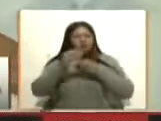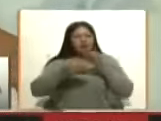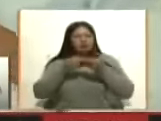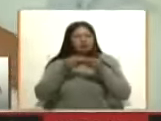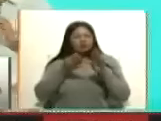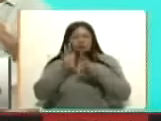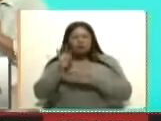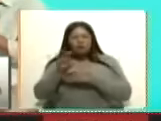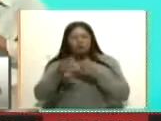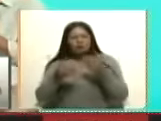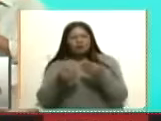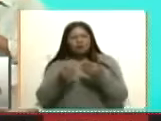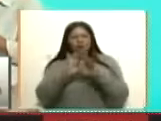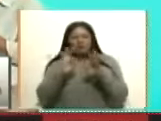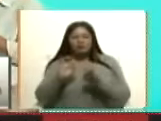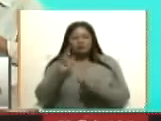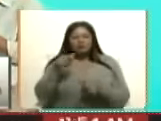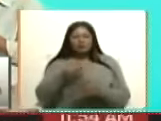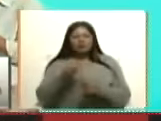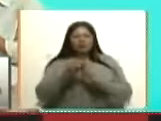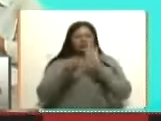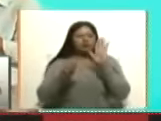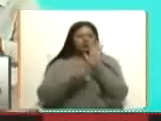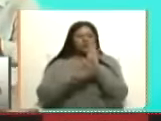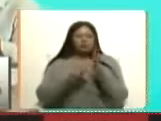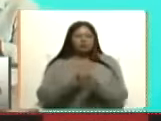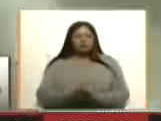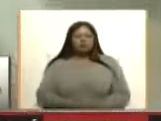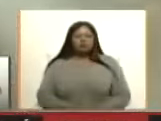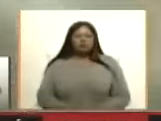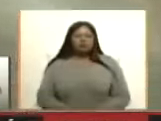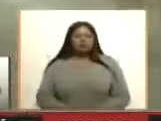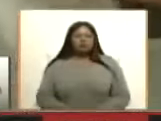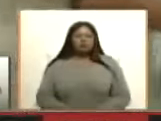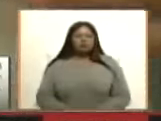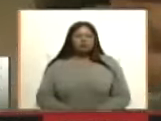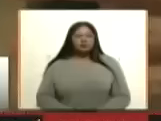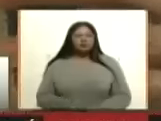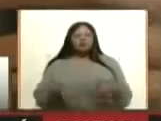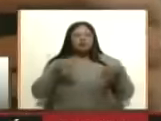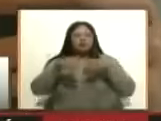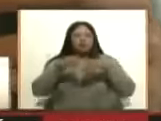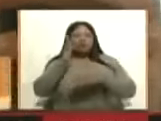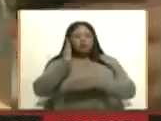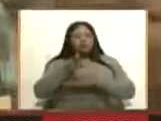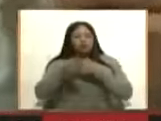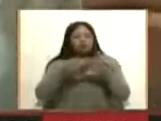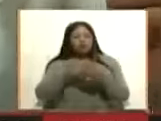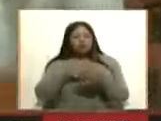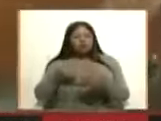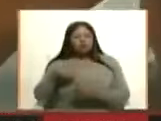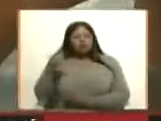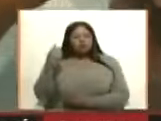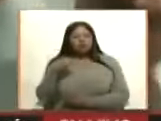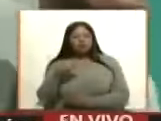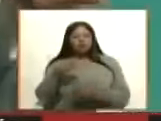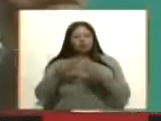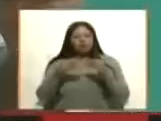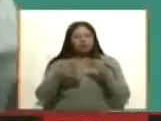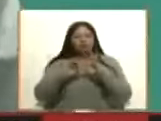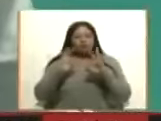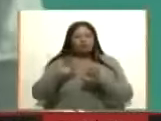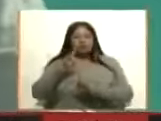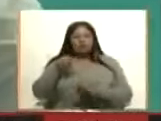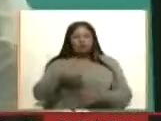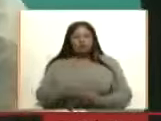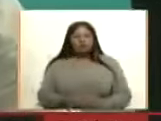soberanía tal cual como se manda en la Constitución a través del sufragio y la obligación que tenemos todos los ciudadanos